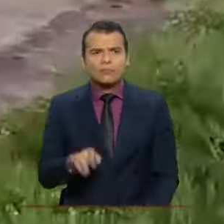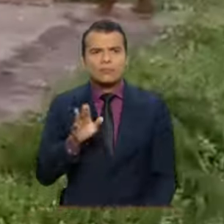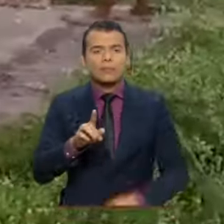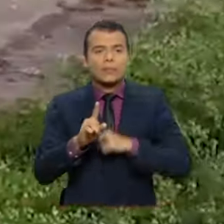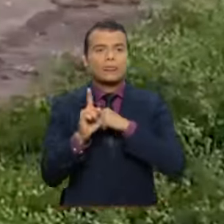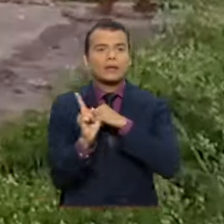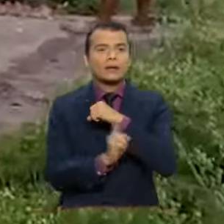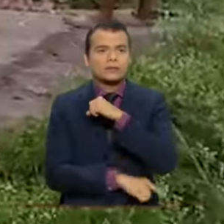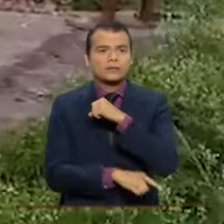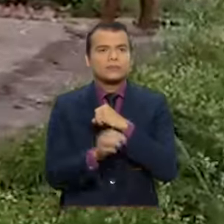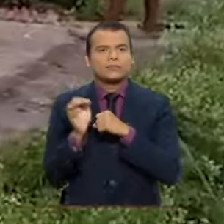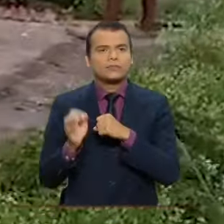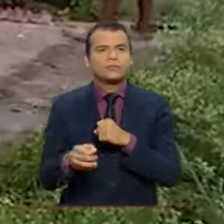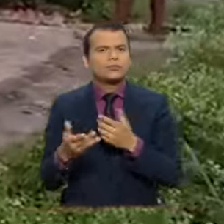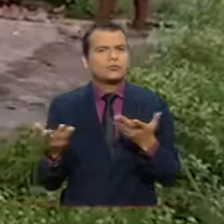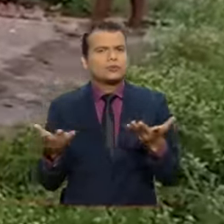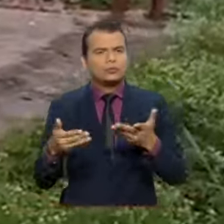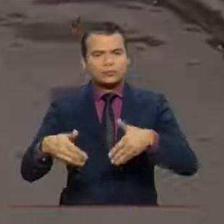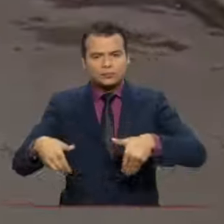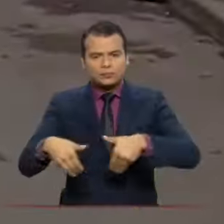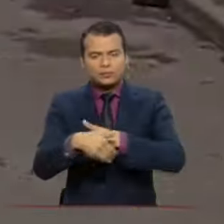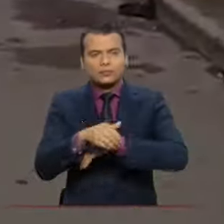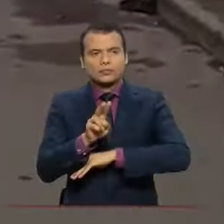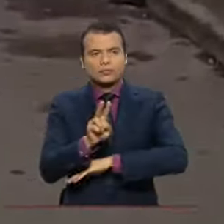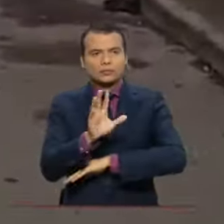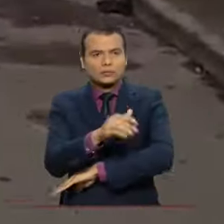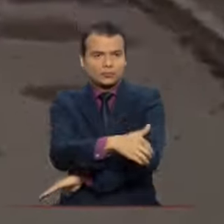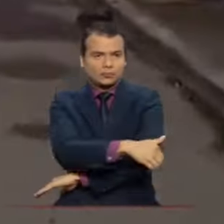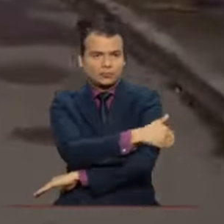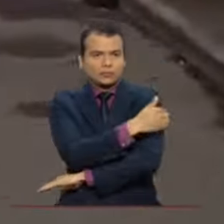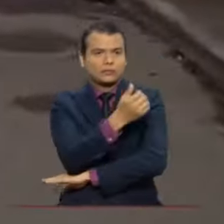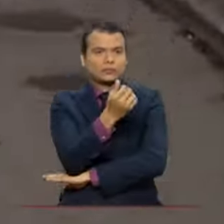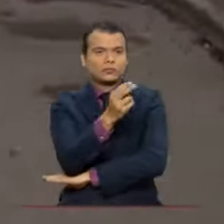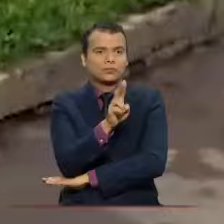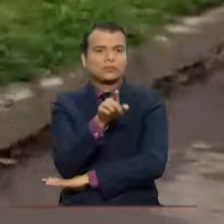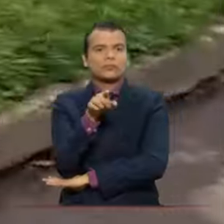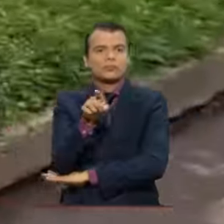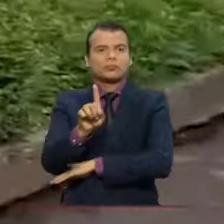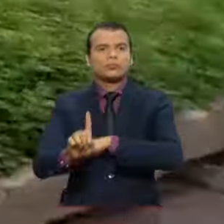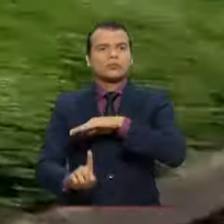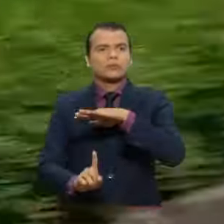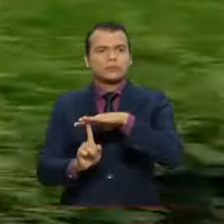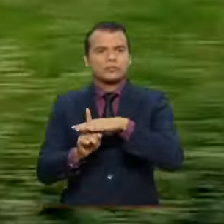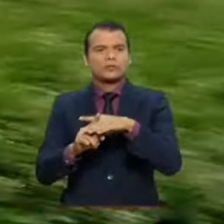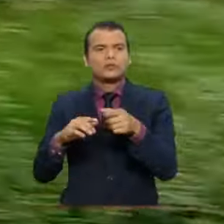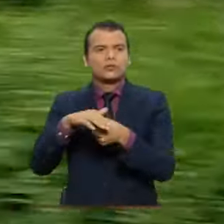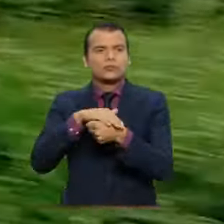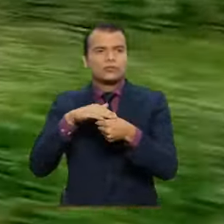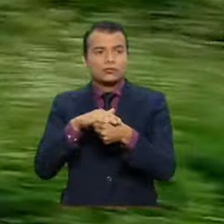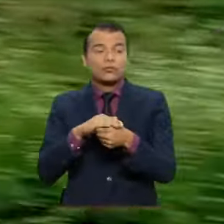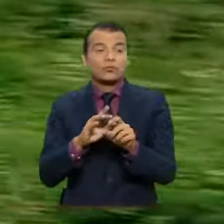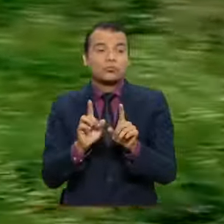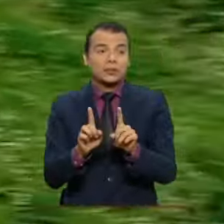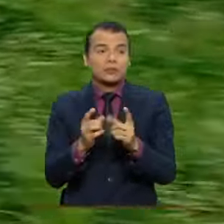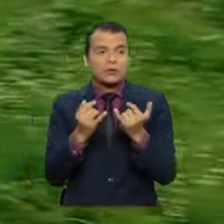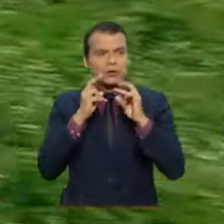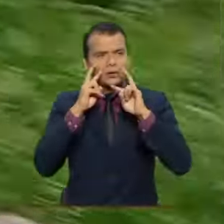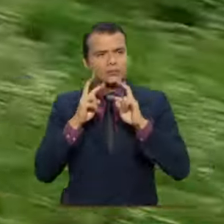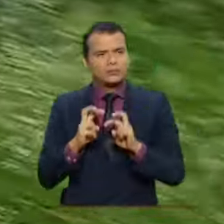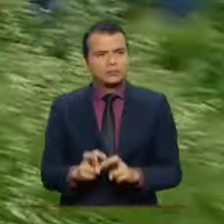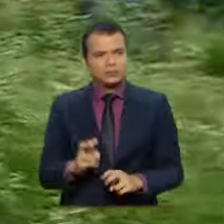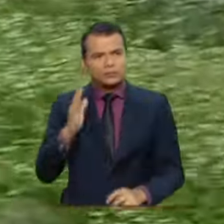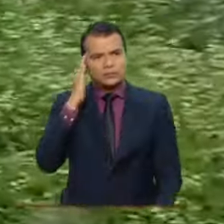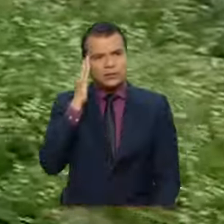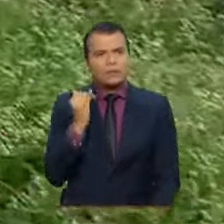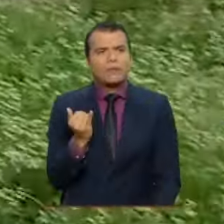hecho se presentó, vuelvo y repito, en la calle 25 con carrera 12. Aún están en el proceso de investigación, teniendo en cuenta de que el vehículo no ha sido retirado